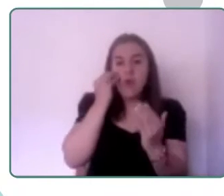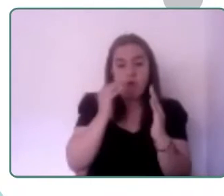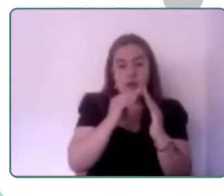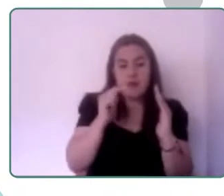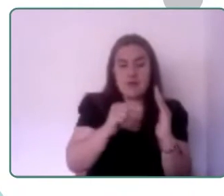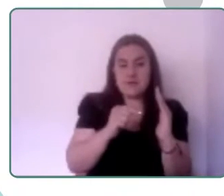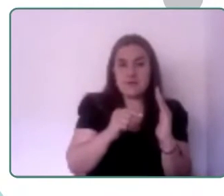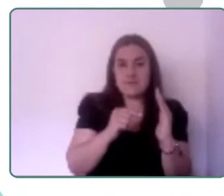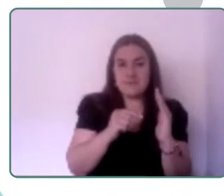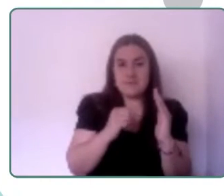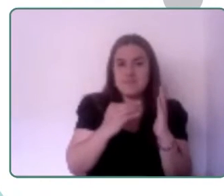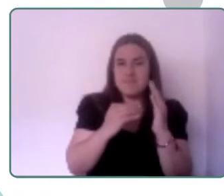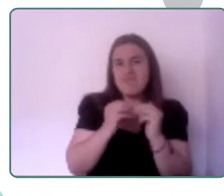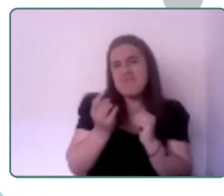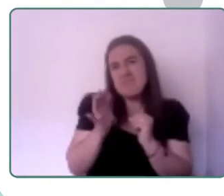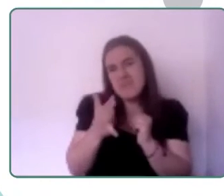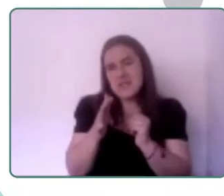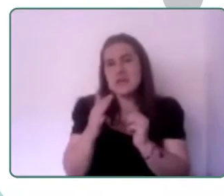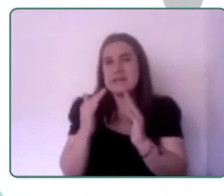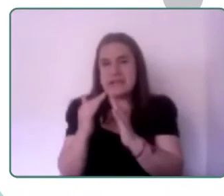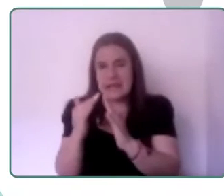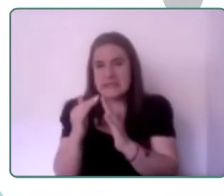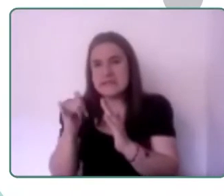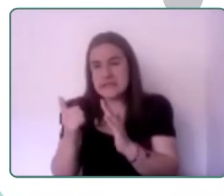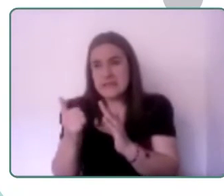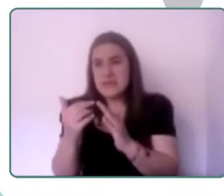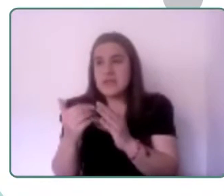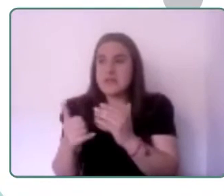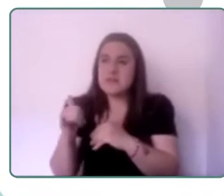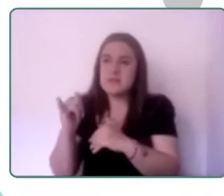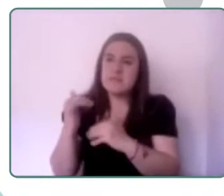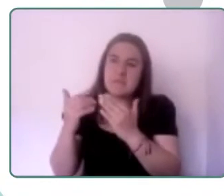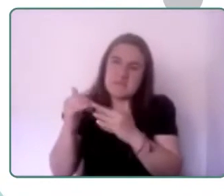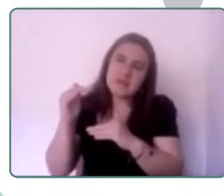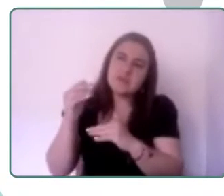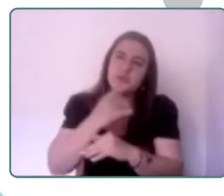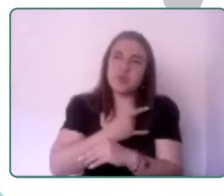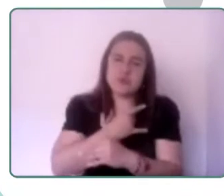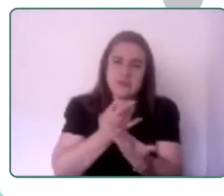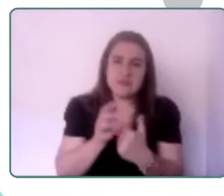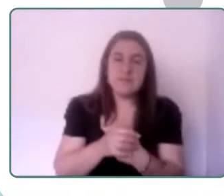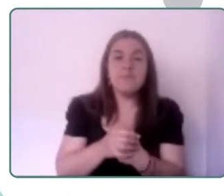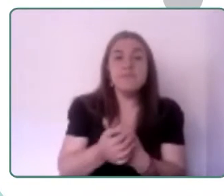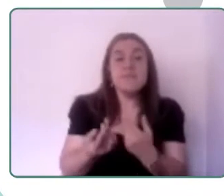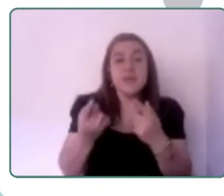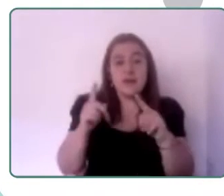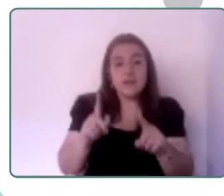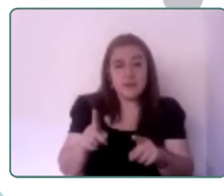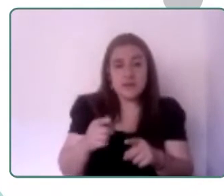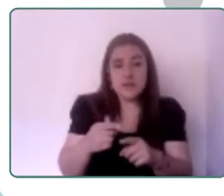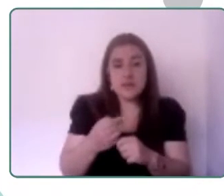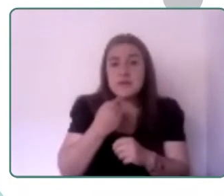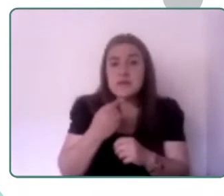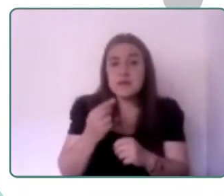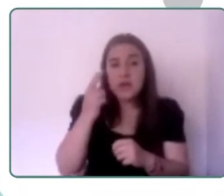poco más en la escuela y a nivel de la formación universitaria. También nos hablan sobre los